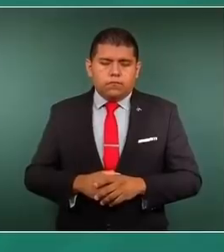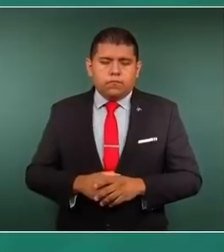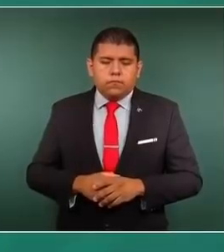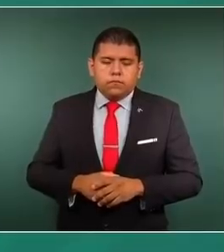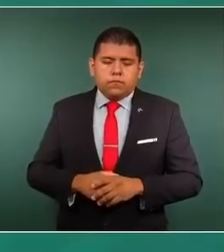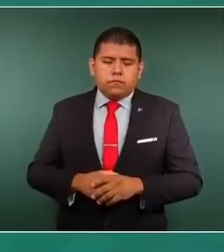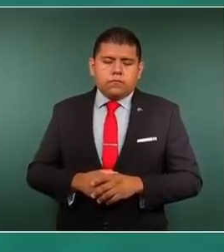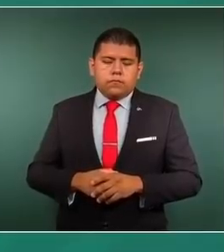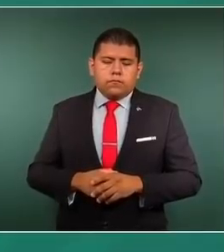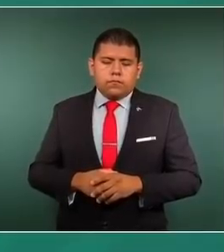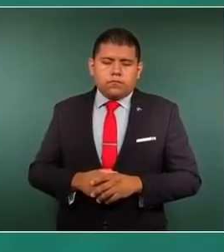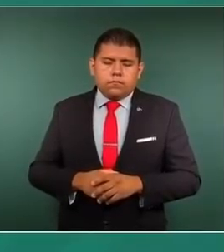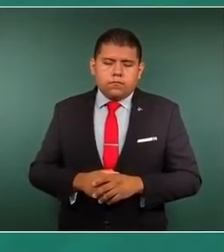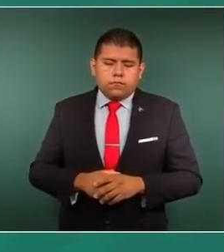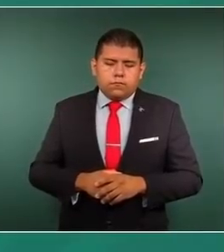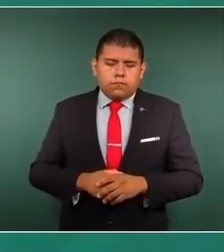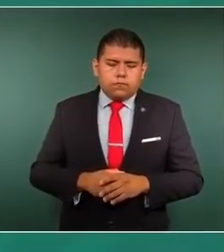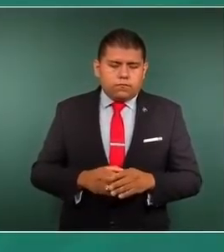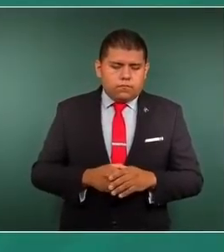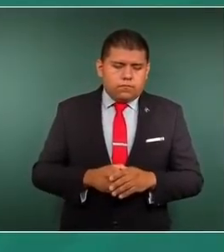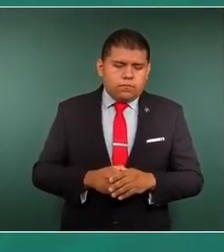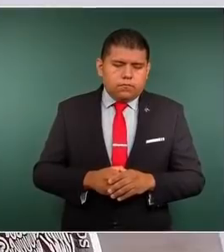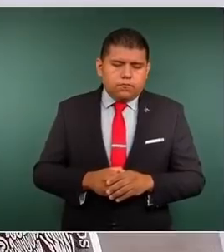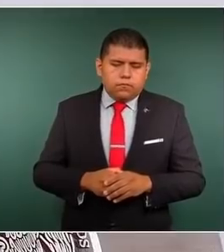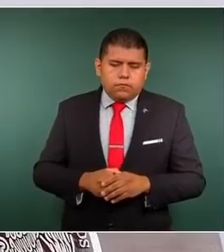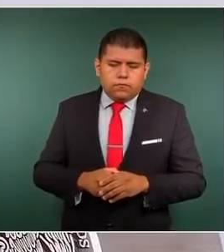el en la trayectoria